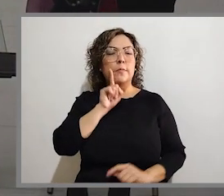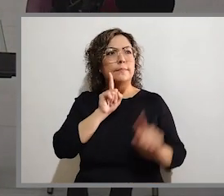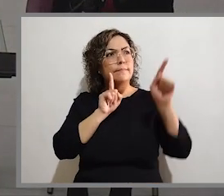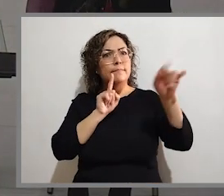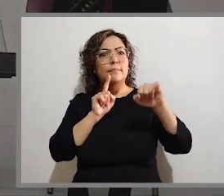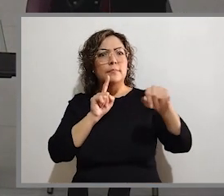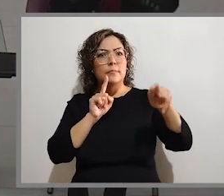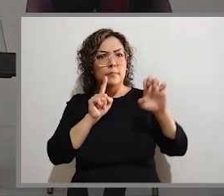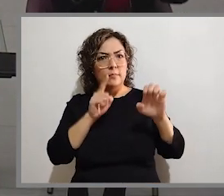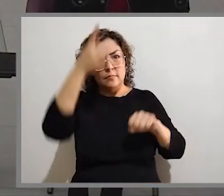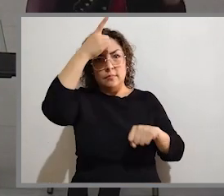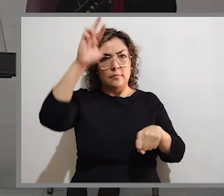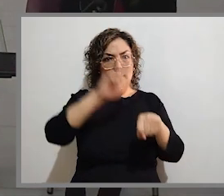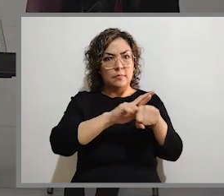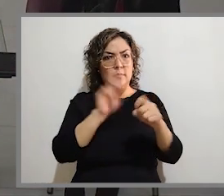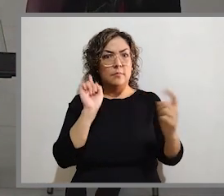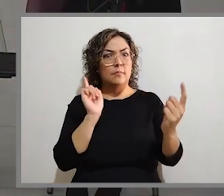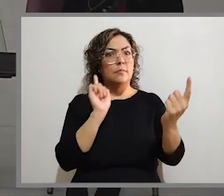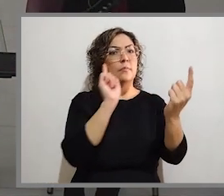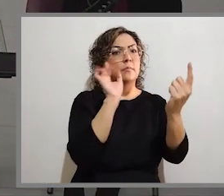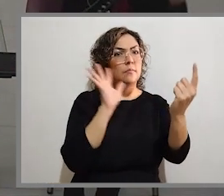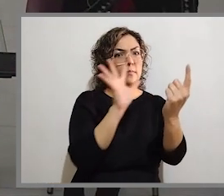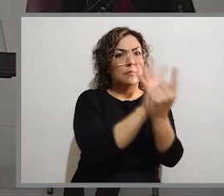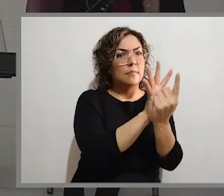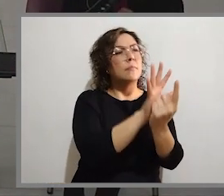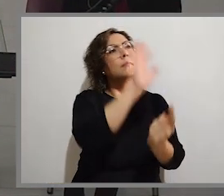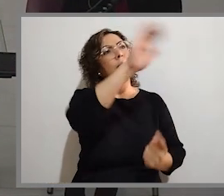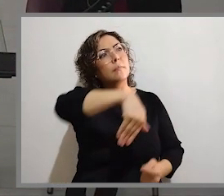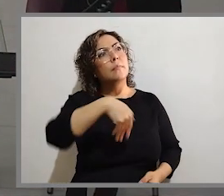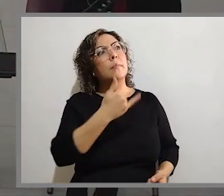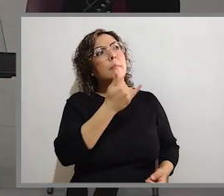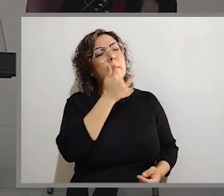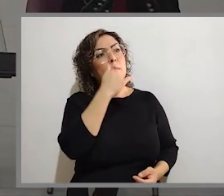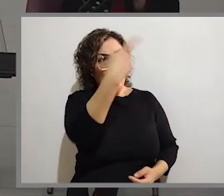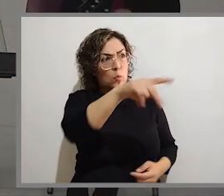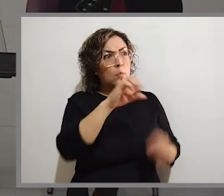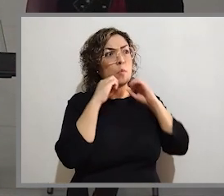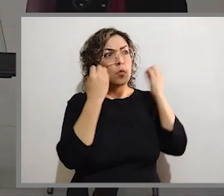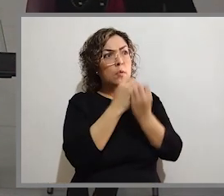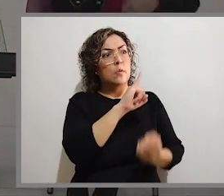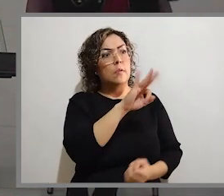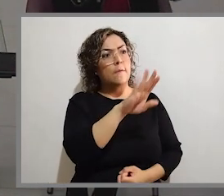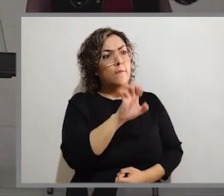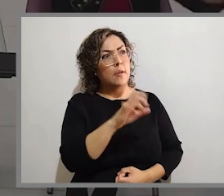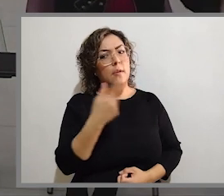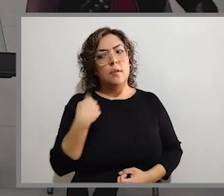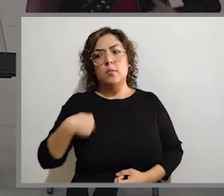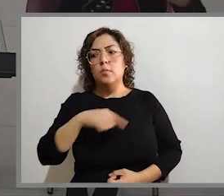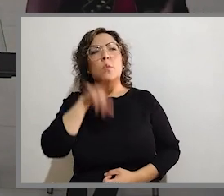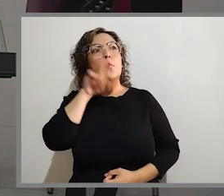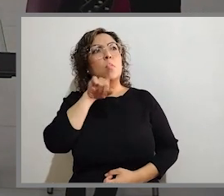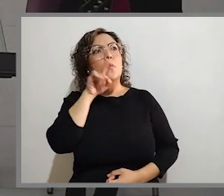ahora sí le va a hacer el IFE en ese momento para garantizarles a las mujeres que se cumpla con las cuotas? Y entonces el director